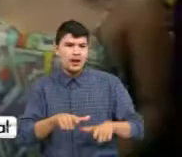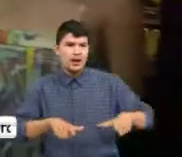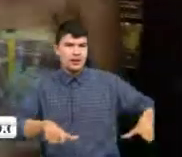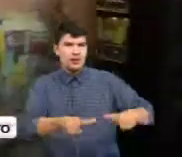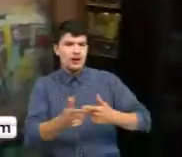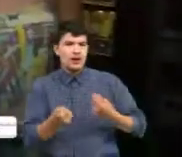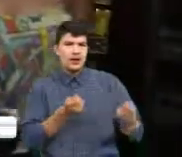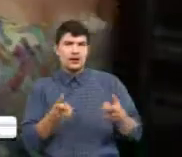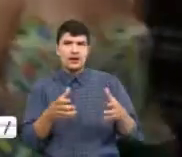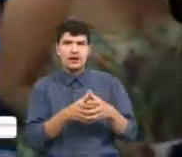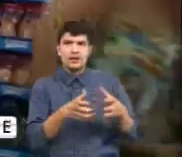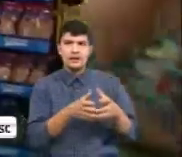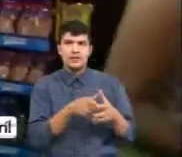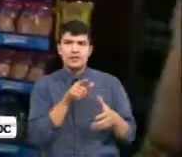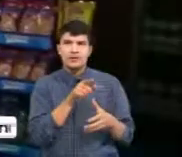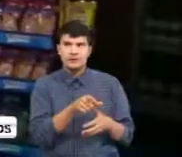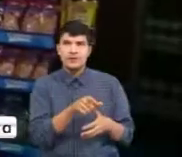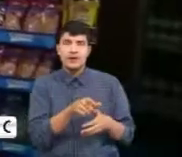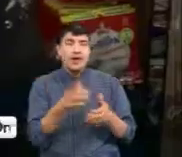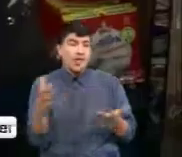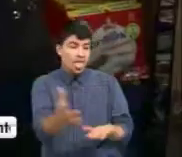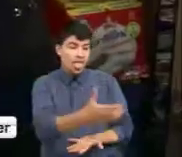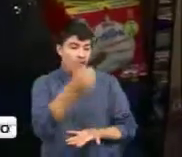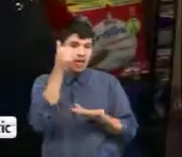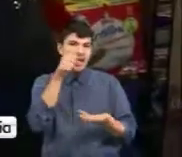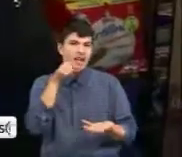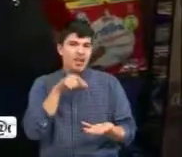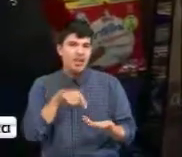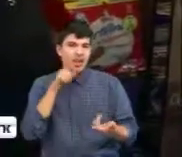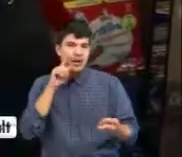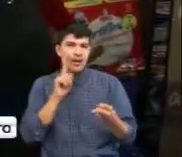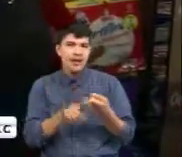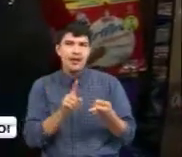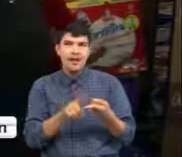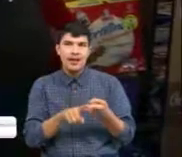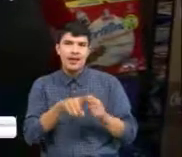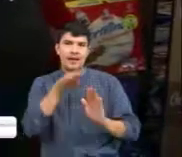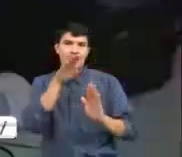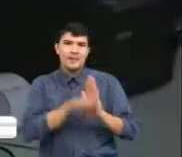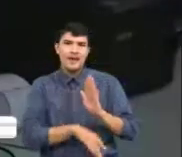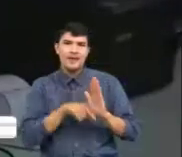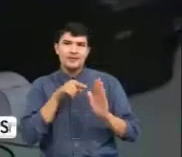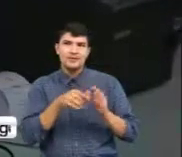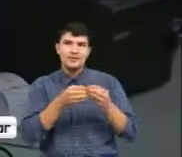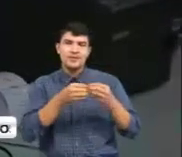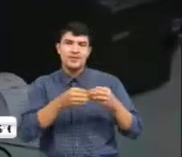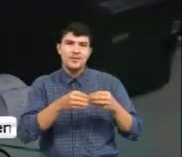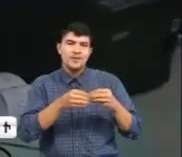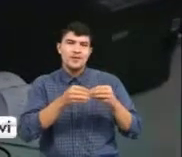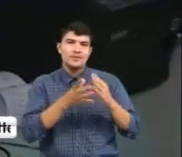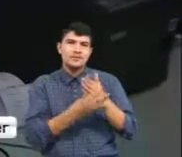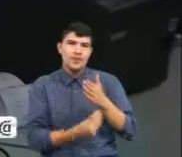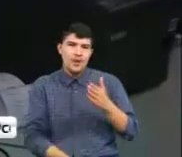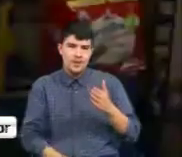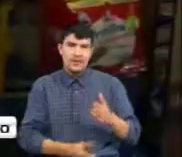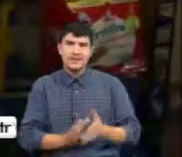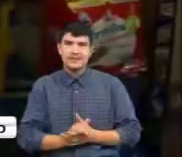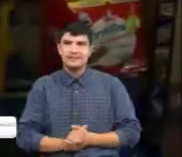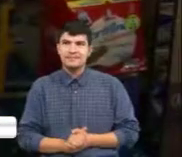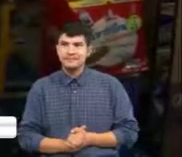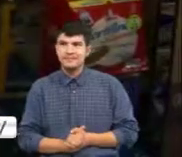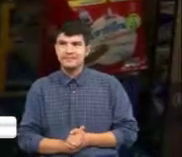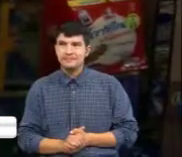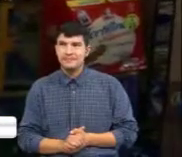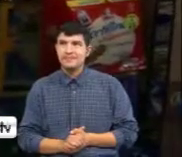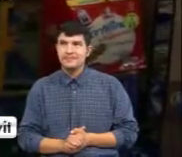por el Sindicato de Empleados y cuyas utilidades van en parte para reducir el índice de pobreza en Cúcuta, sexto en el país con